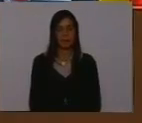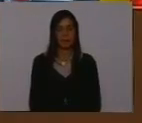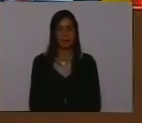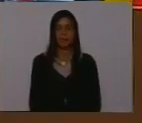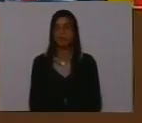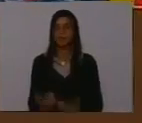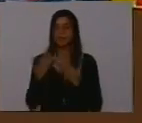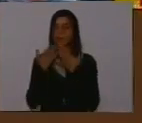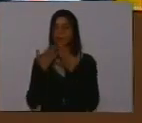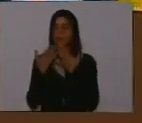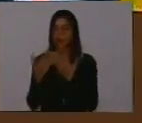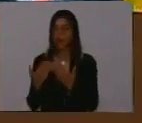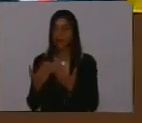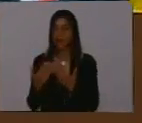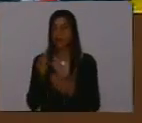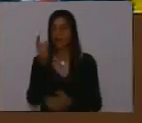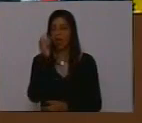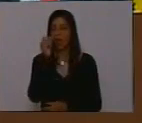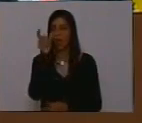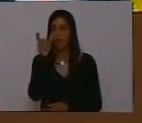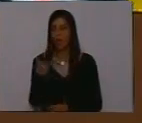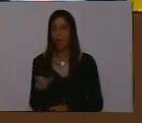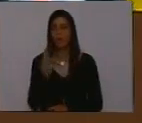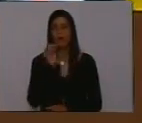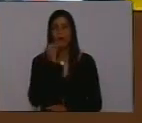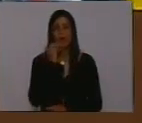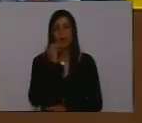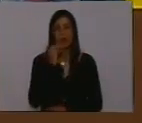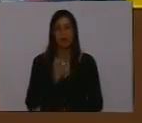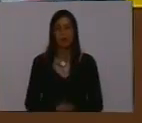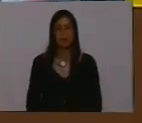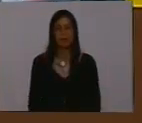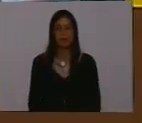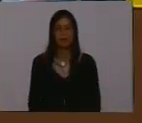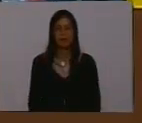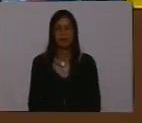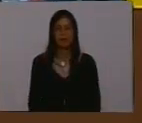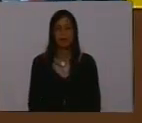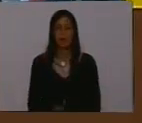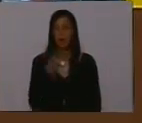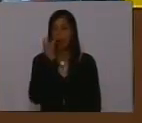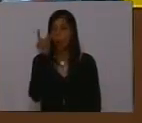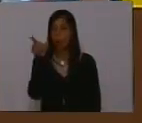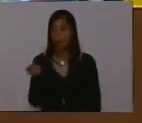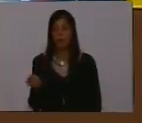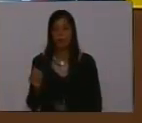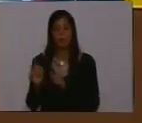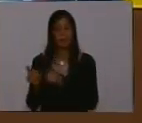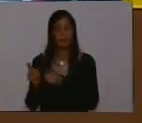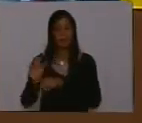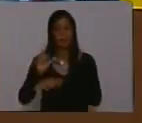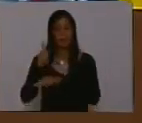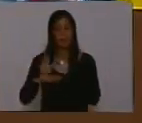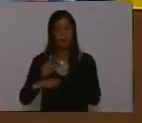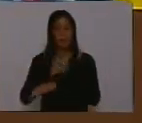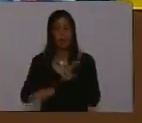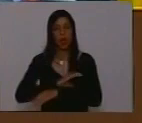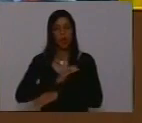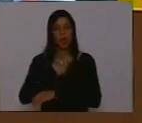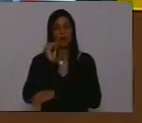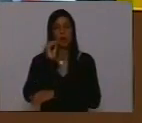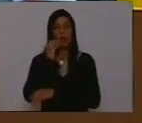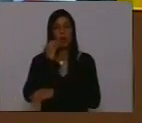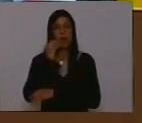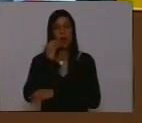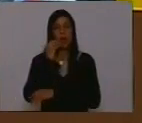Muchas gracias al constituyente Melvin Maldonado, presidente de la Comisión de Juventud de la Soberana Asamblea